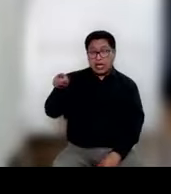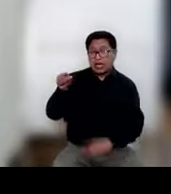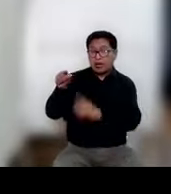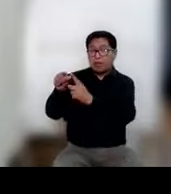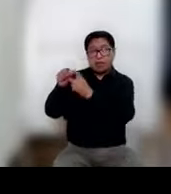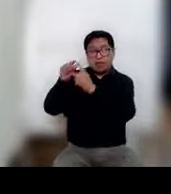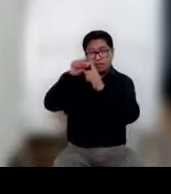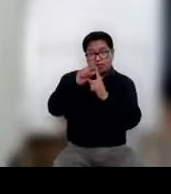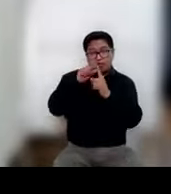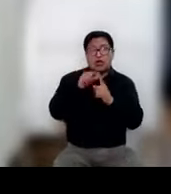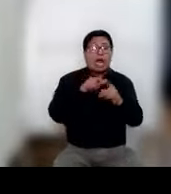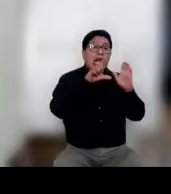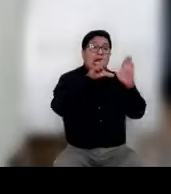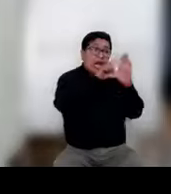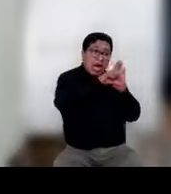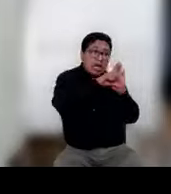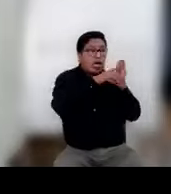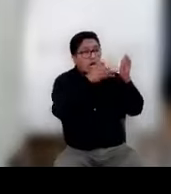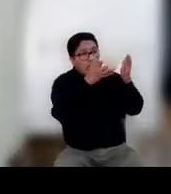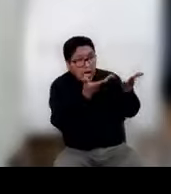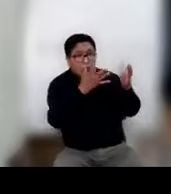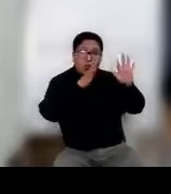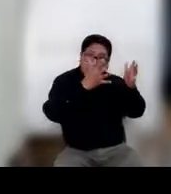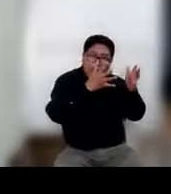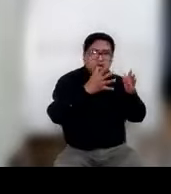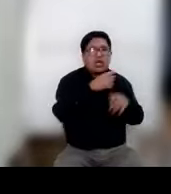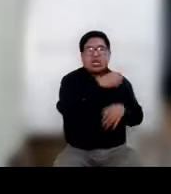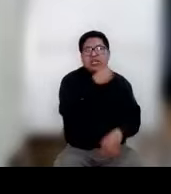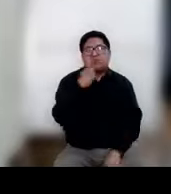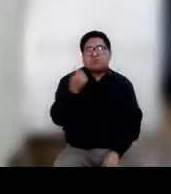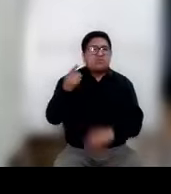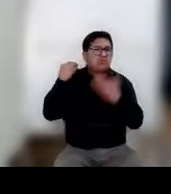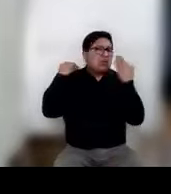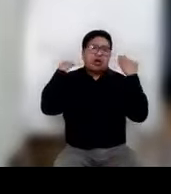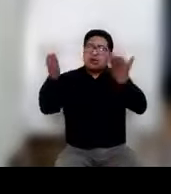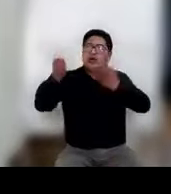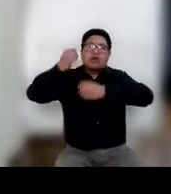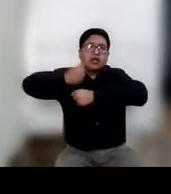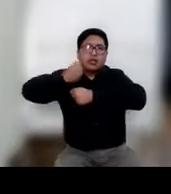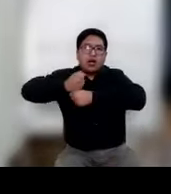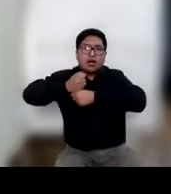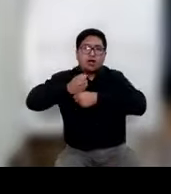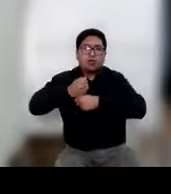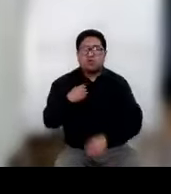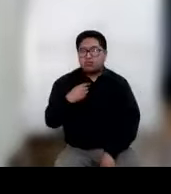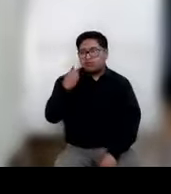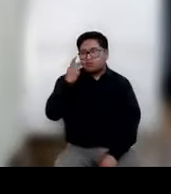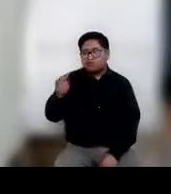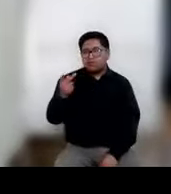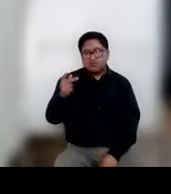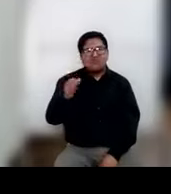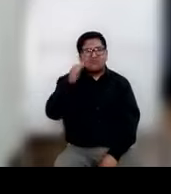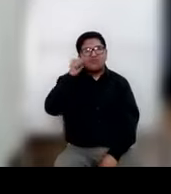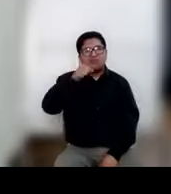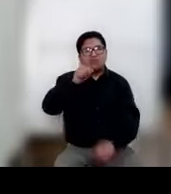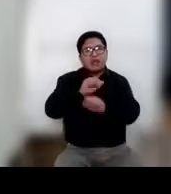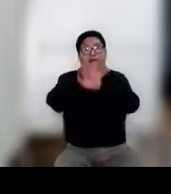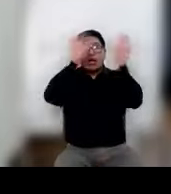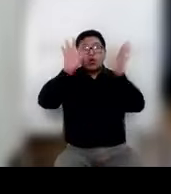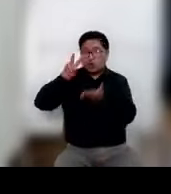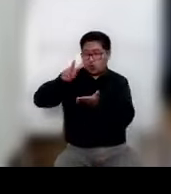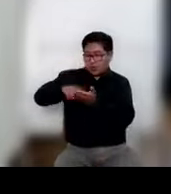igual nosotros vamos a seguir trabajando y eso se ha aprobado está así ya desde el 2017 hasta ahora